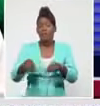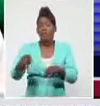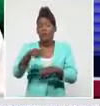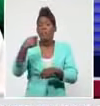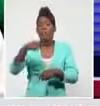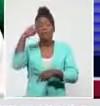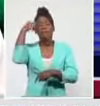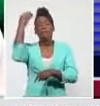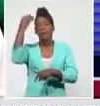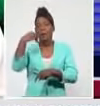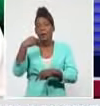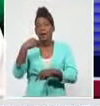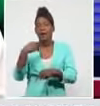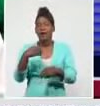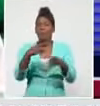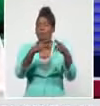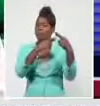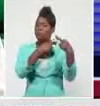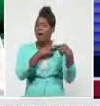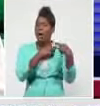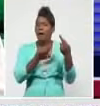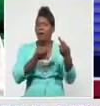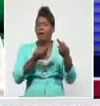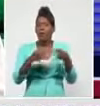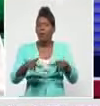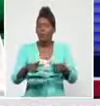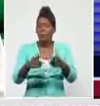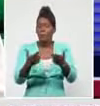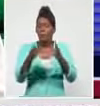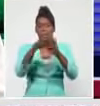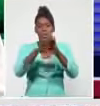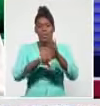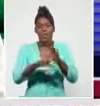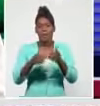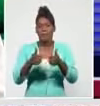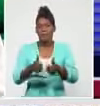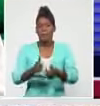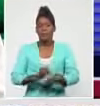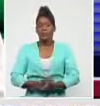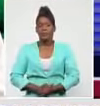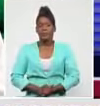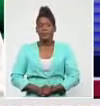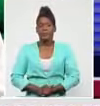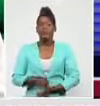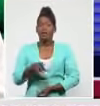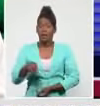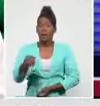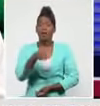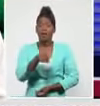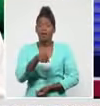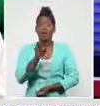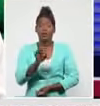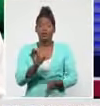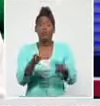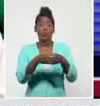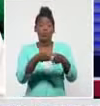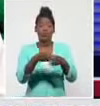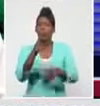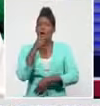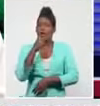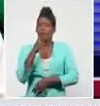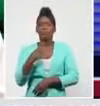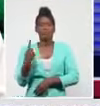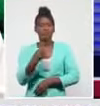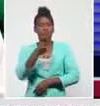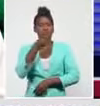también yo asumo una responsabilidad cuando arribo a nuestro país. Y de conjunto sí podemos lograrlo y